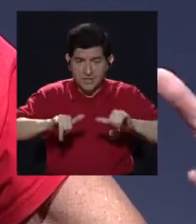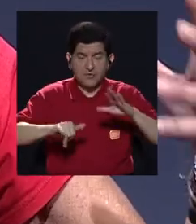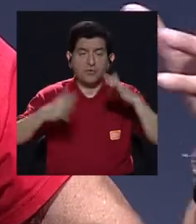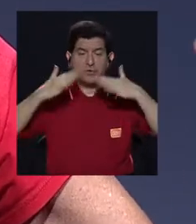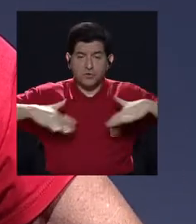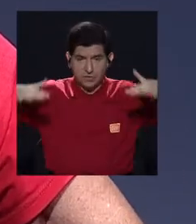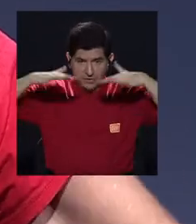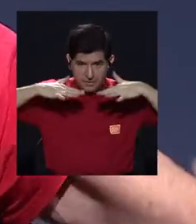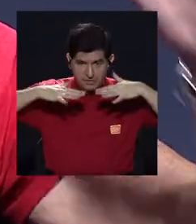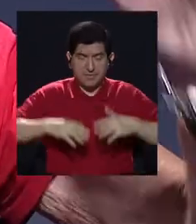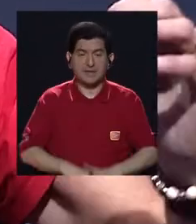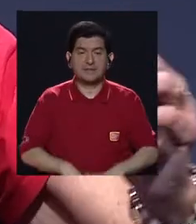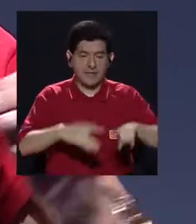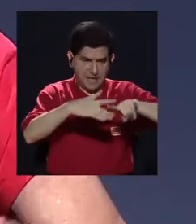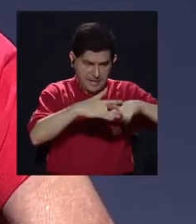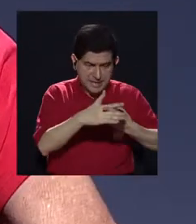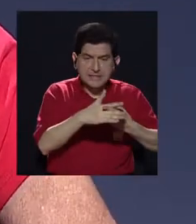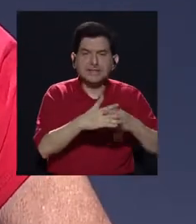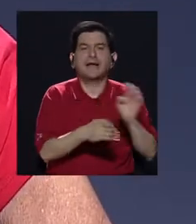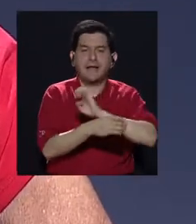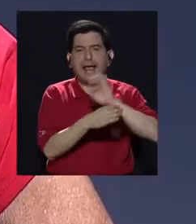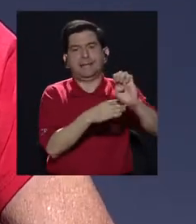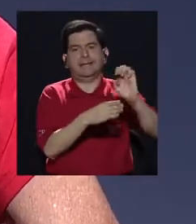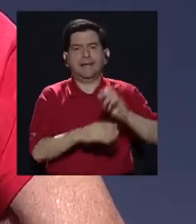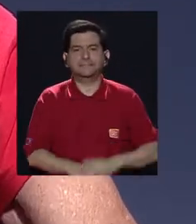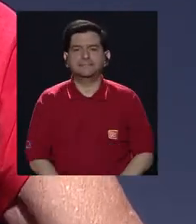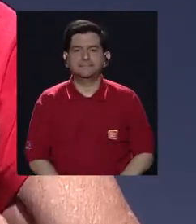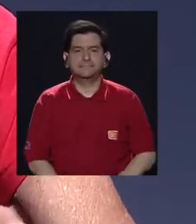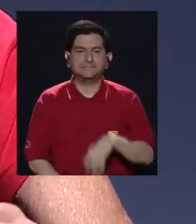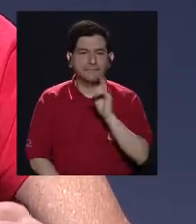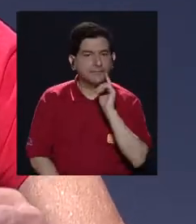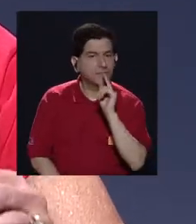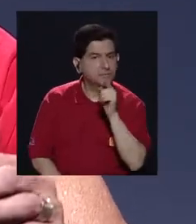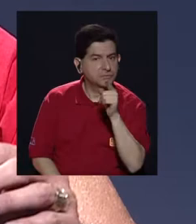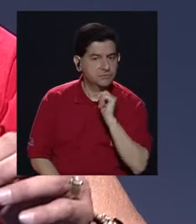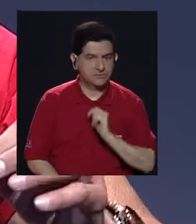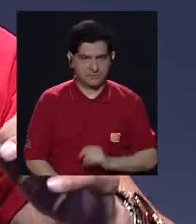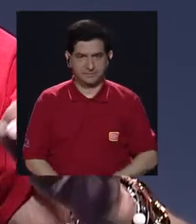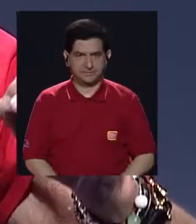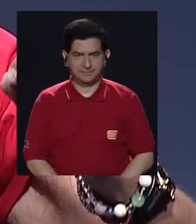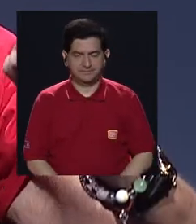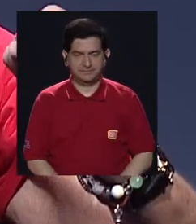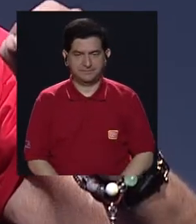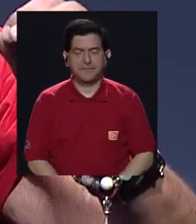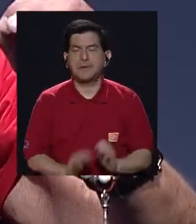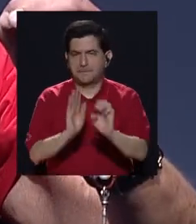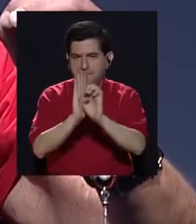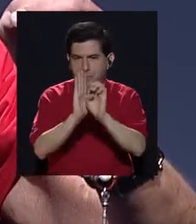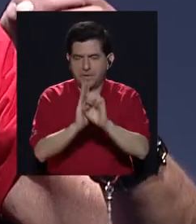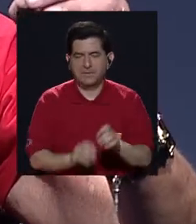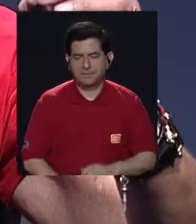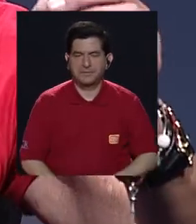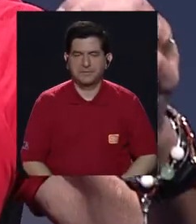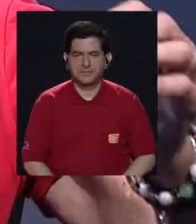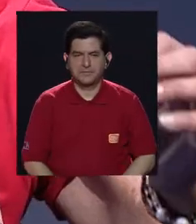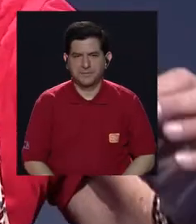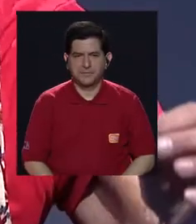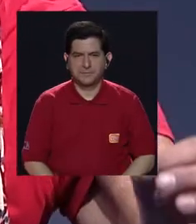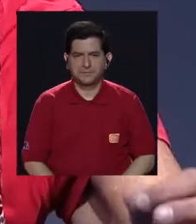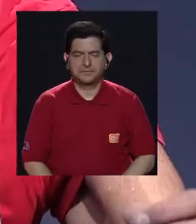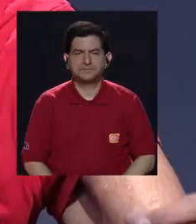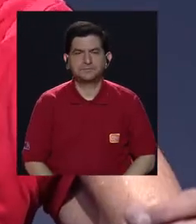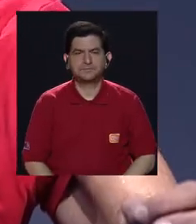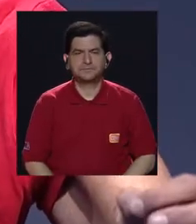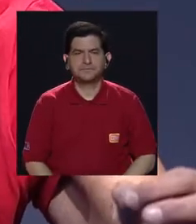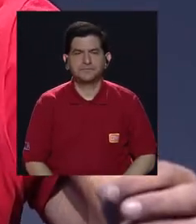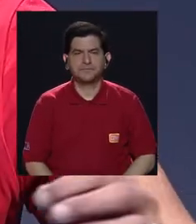sostenible y el ambiente parten de la ética porque si usted va a tirar